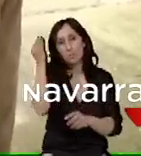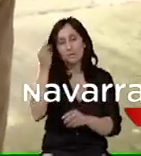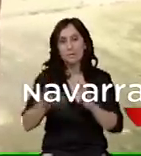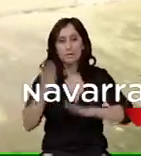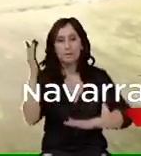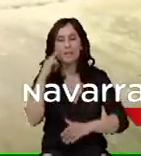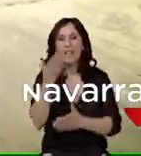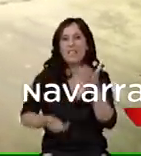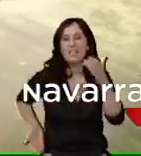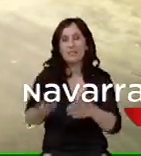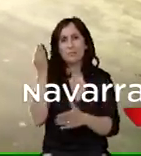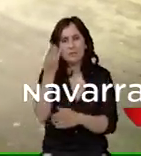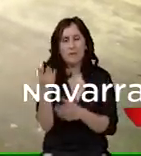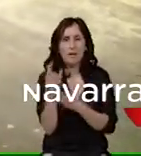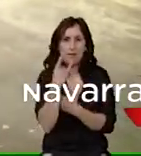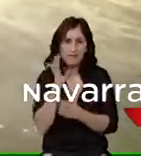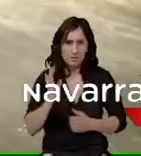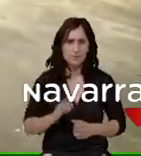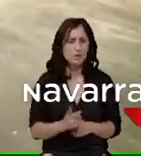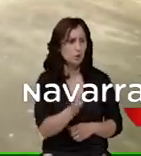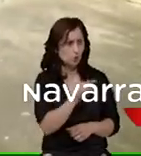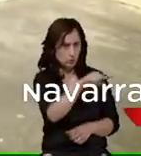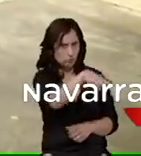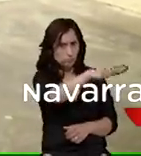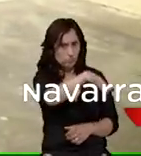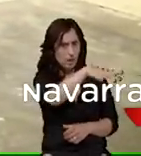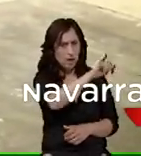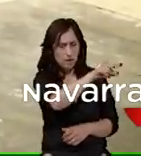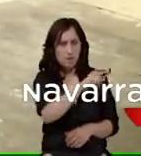que esto de la Cesta Punta era una broma. No, creo que está por aquí.